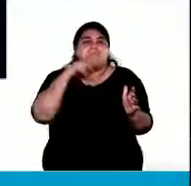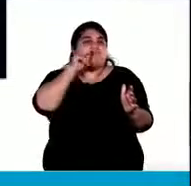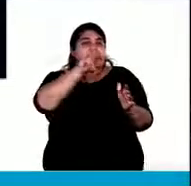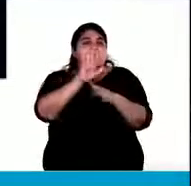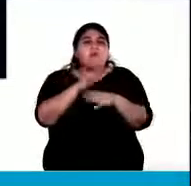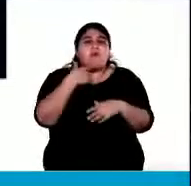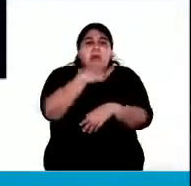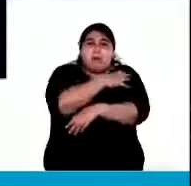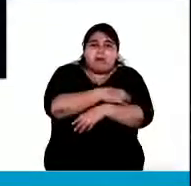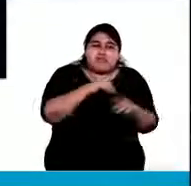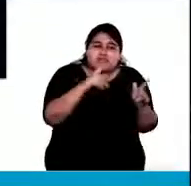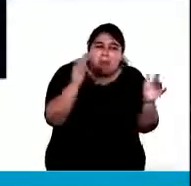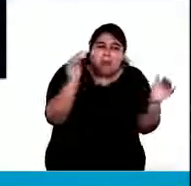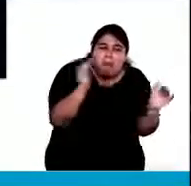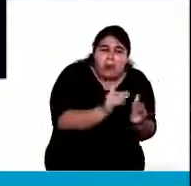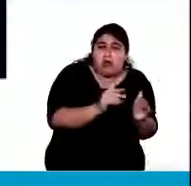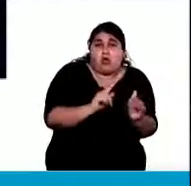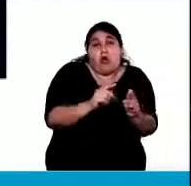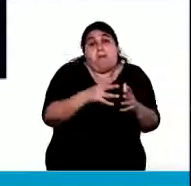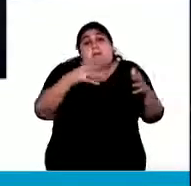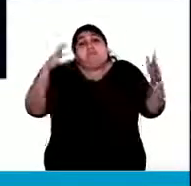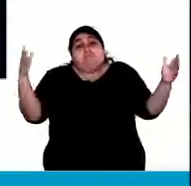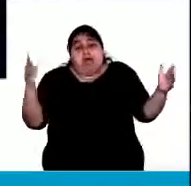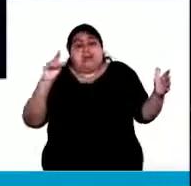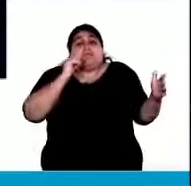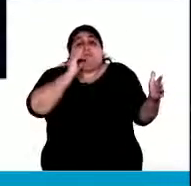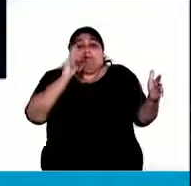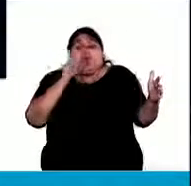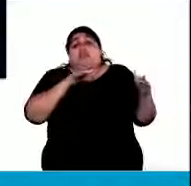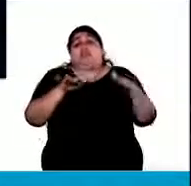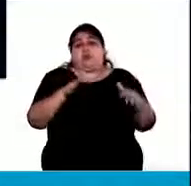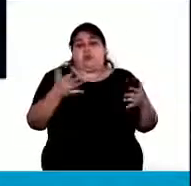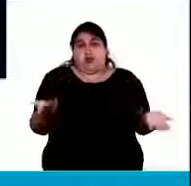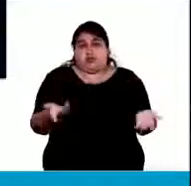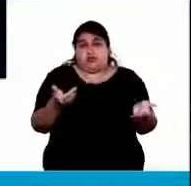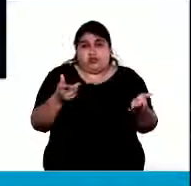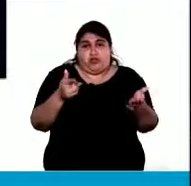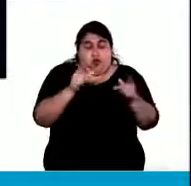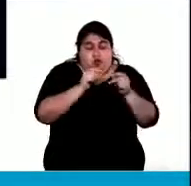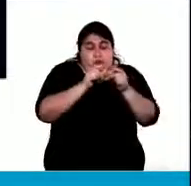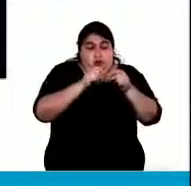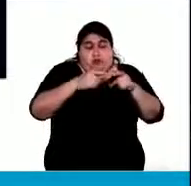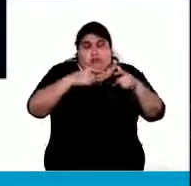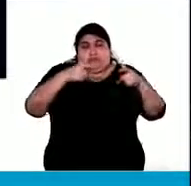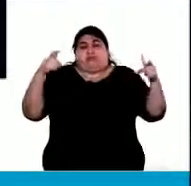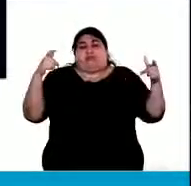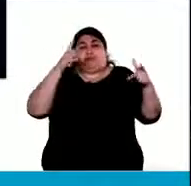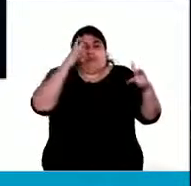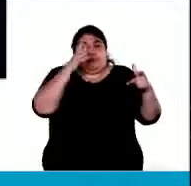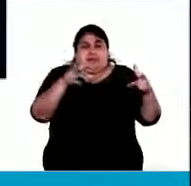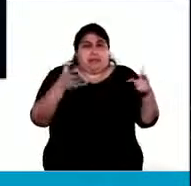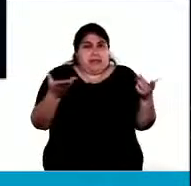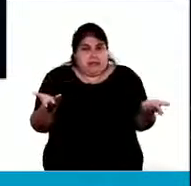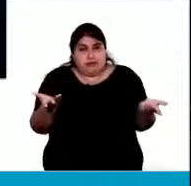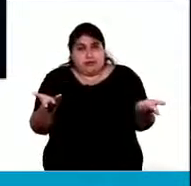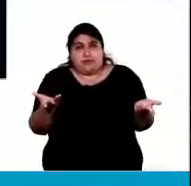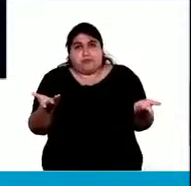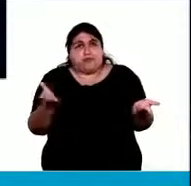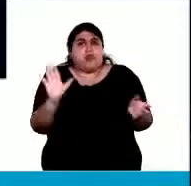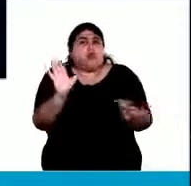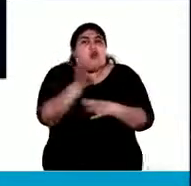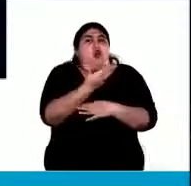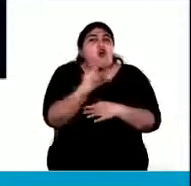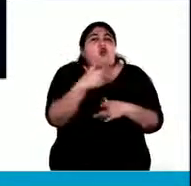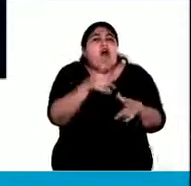sino que empeoraron absolutamente todos los indicadores que habían recibido. Todos, absolutamente